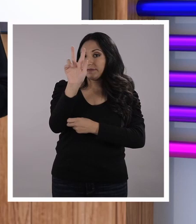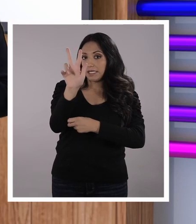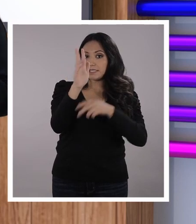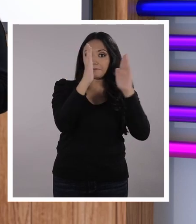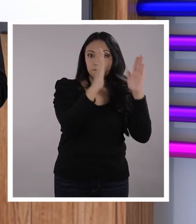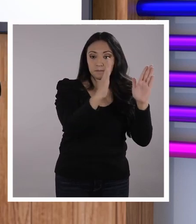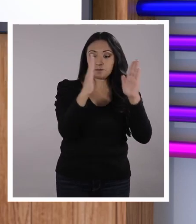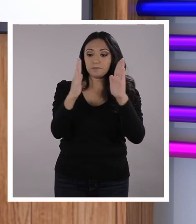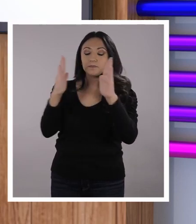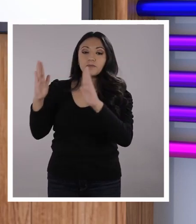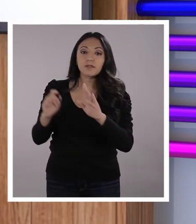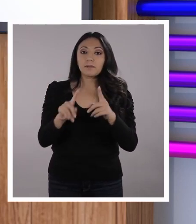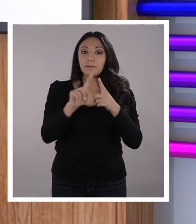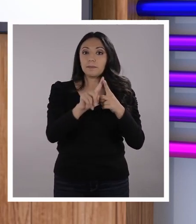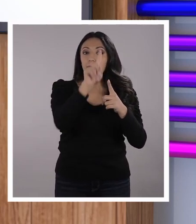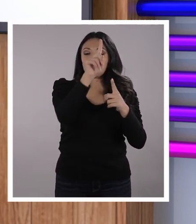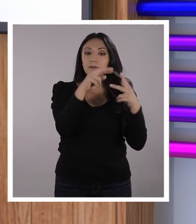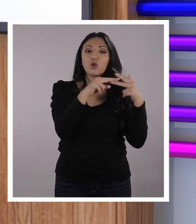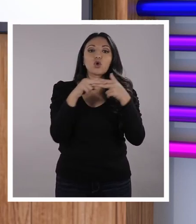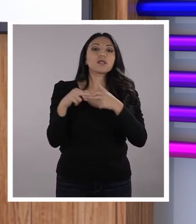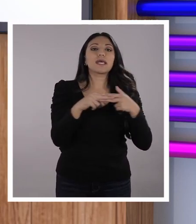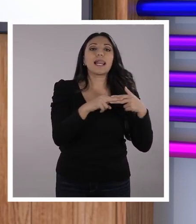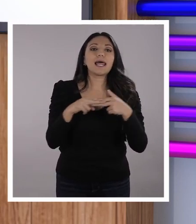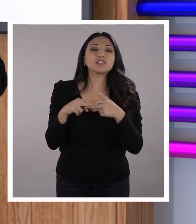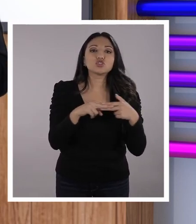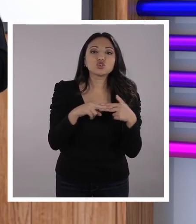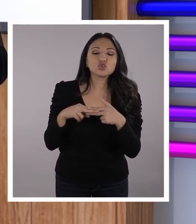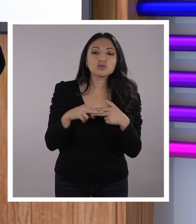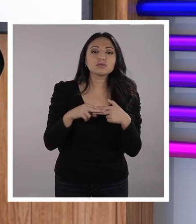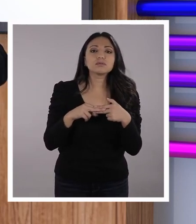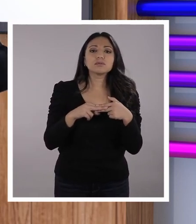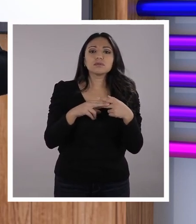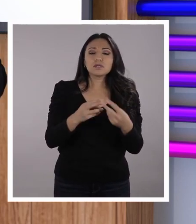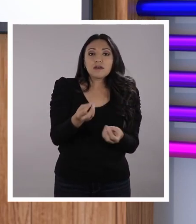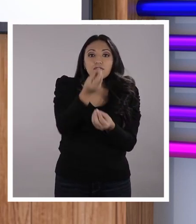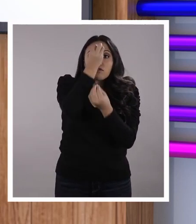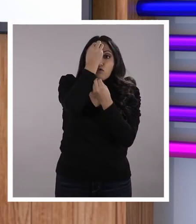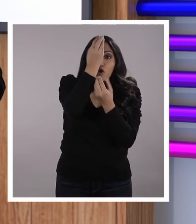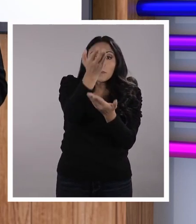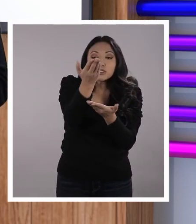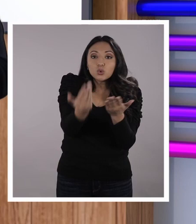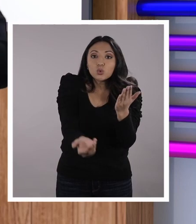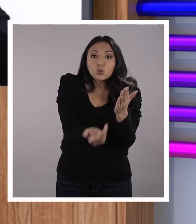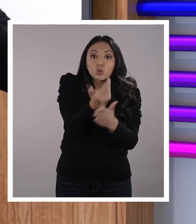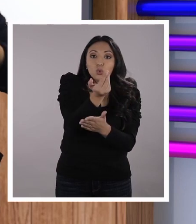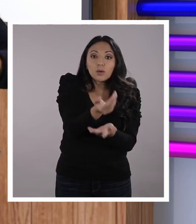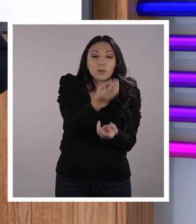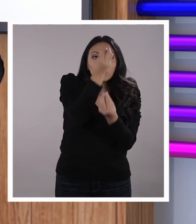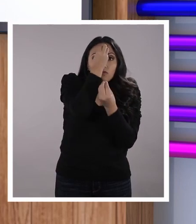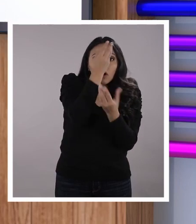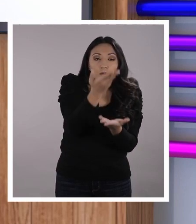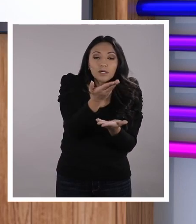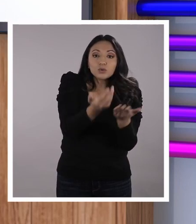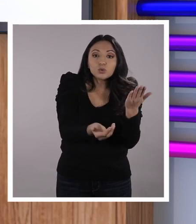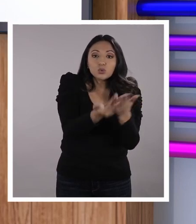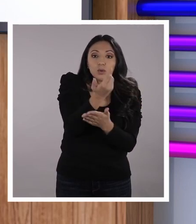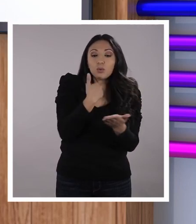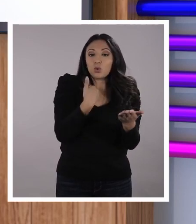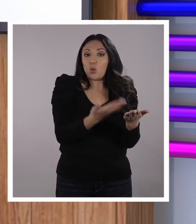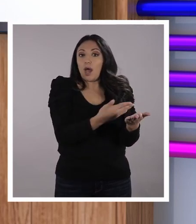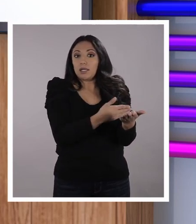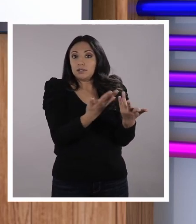Relacionar. ¿Cómo conecto toda esta nueva información con lo que yo ya